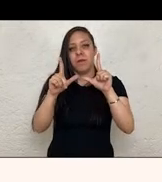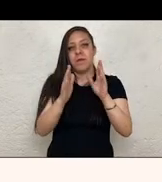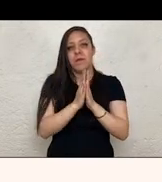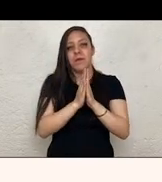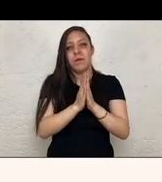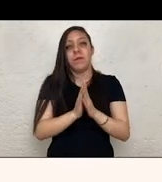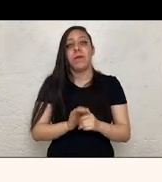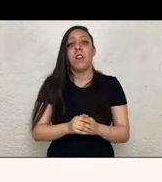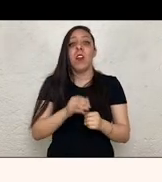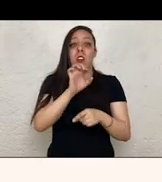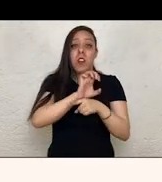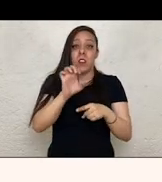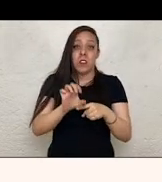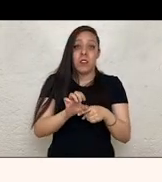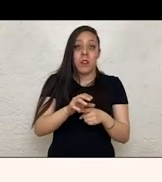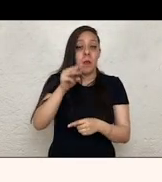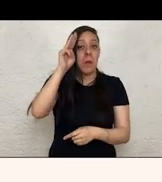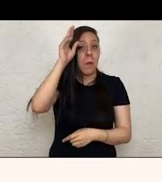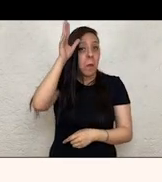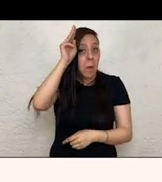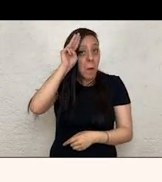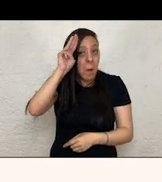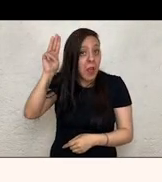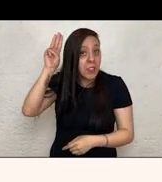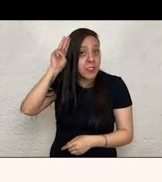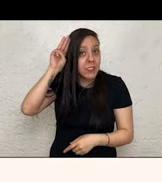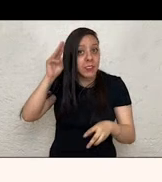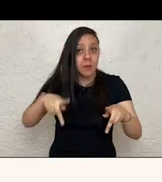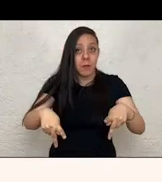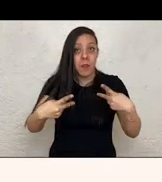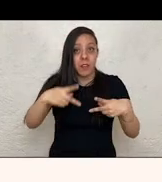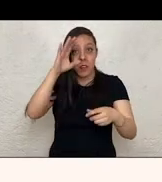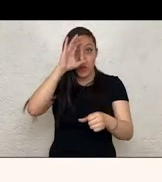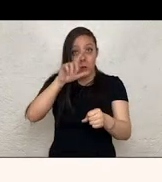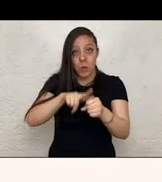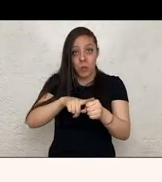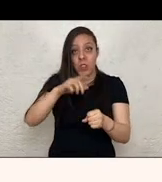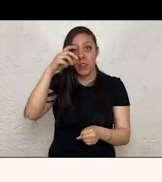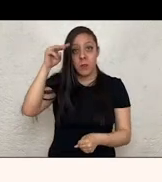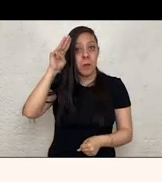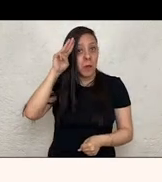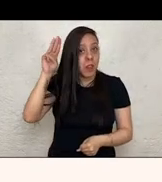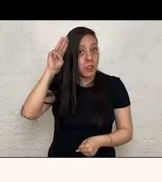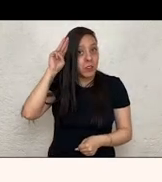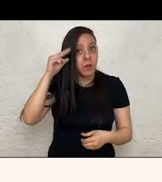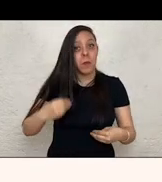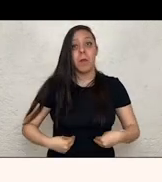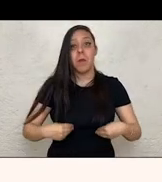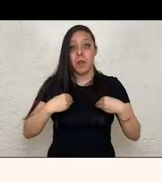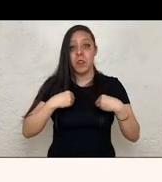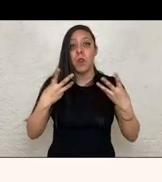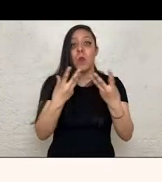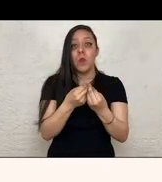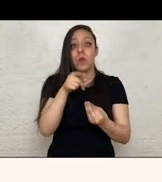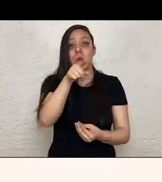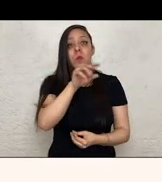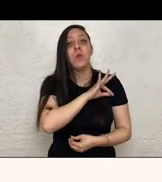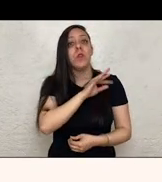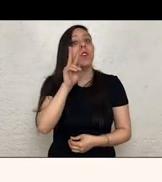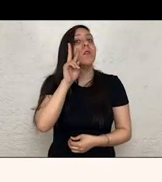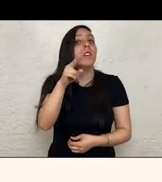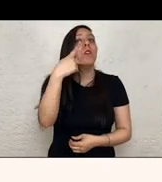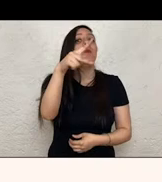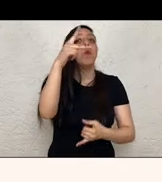Vivió entonces con los mayas, la vendieron a la cultura maya cerca de Villahermosa. Y